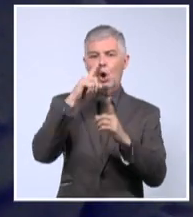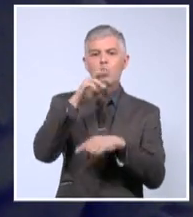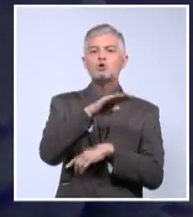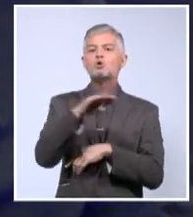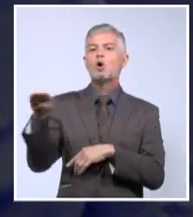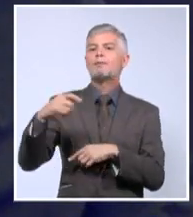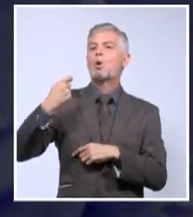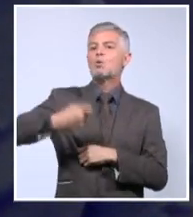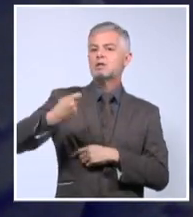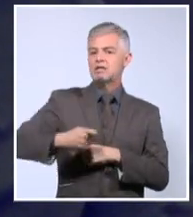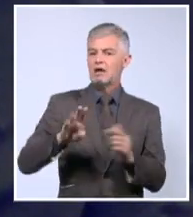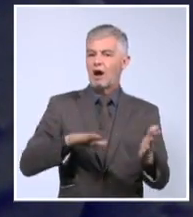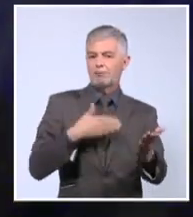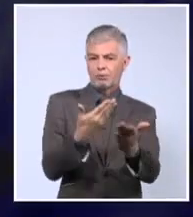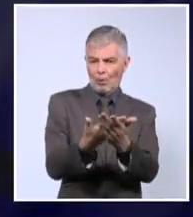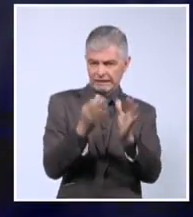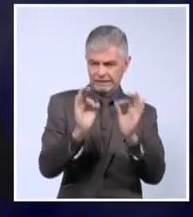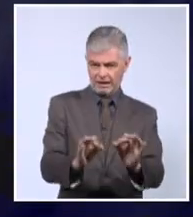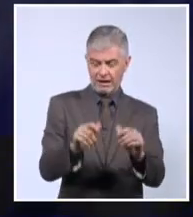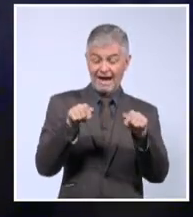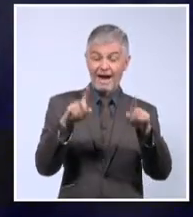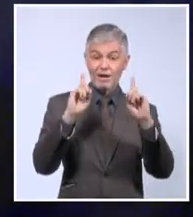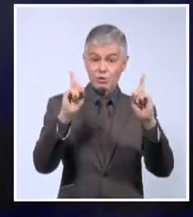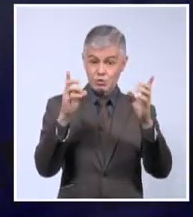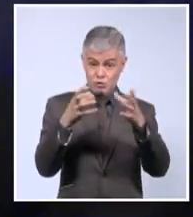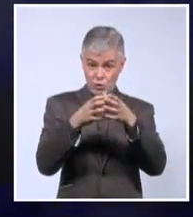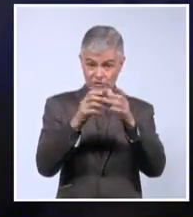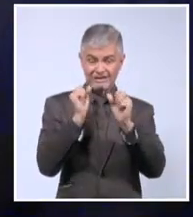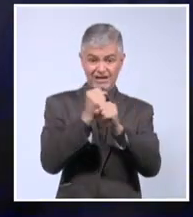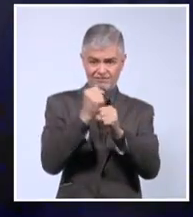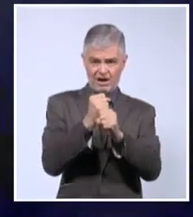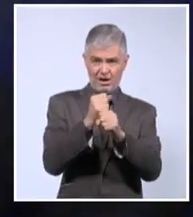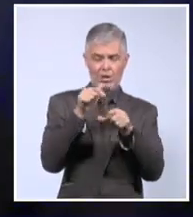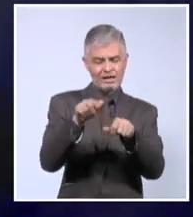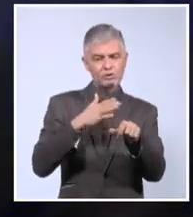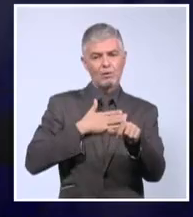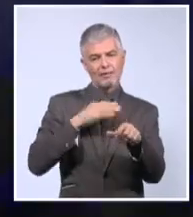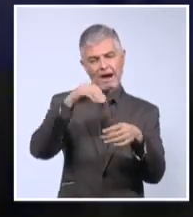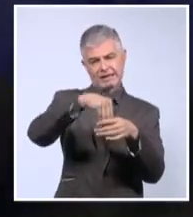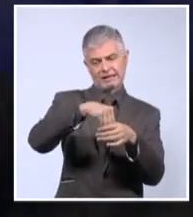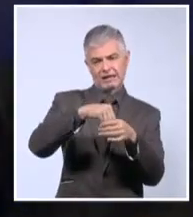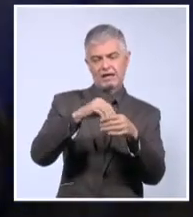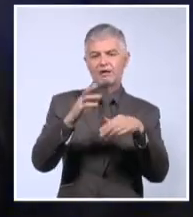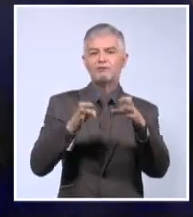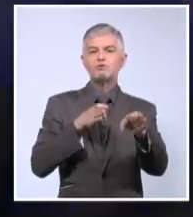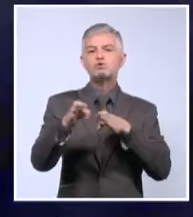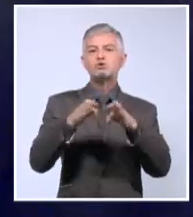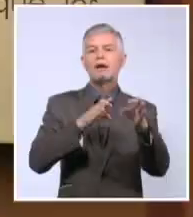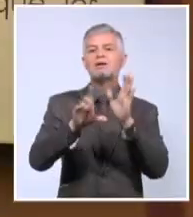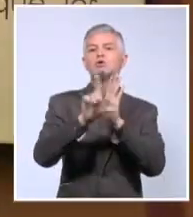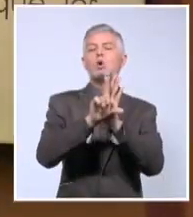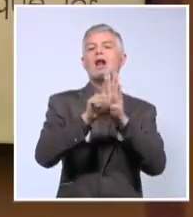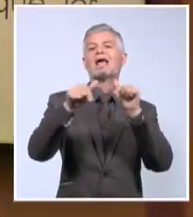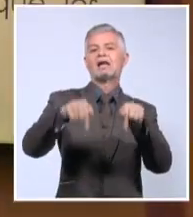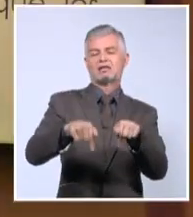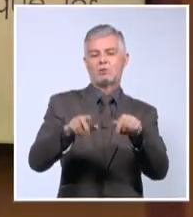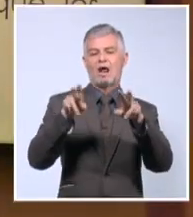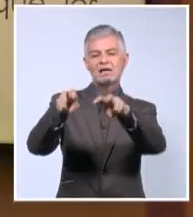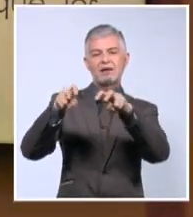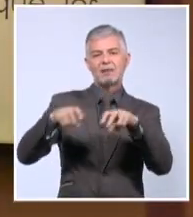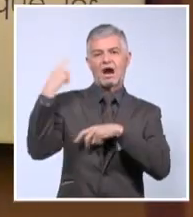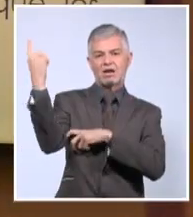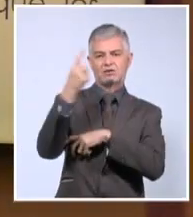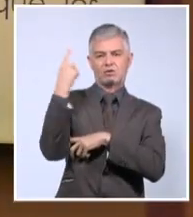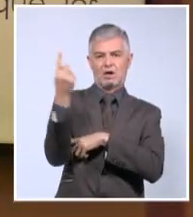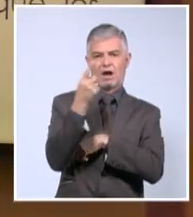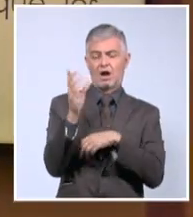proponen. Esta reunión de trabajo forma parte del procedimiento legislativo de la Asamblea Nacional, que al no contar con la totalidad de